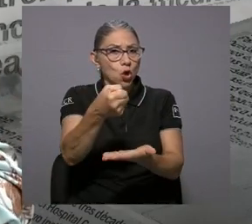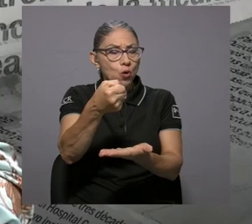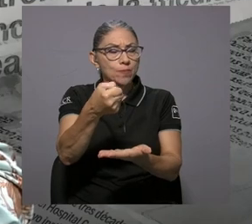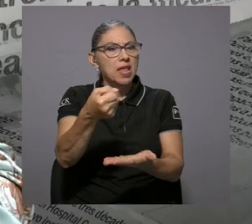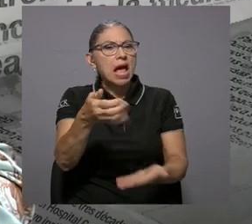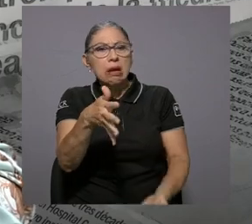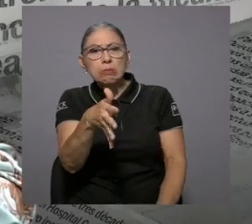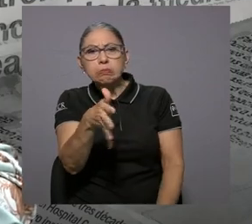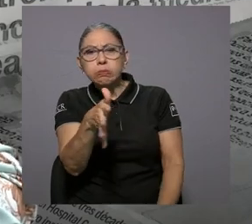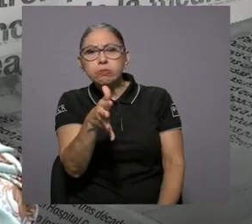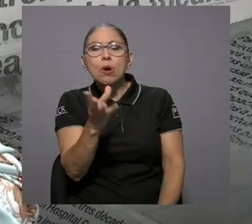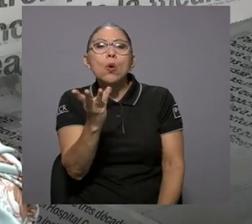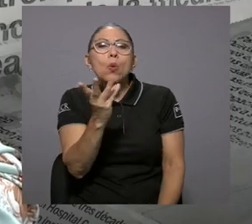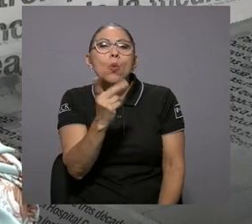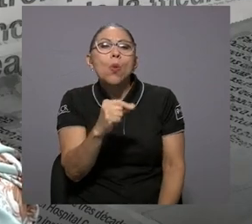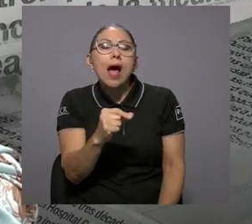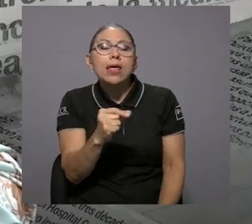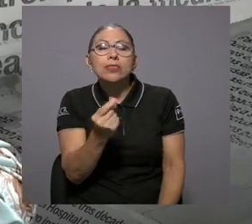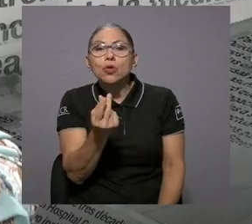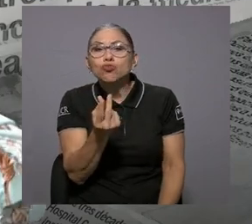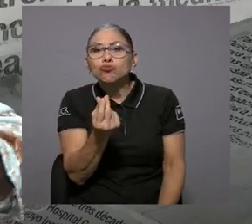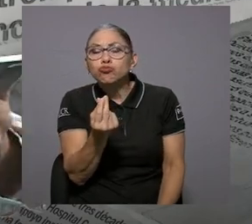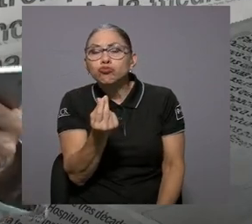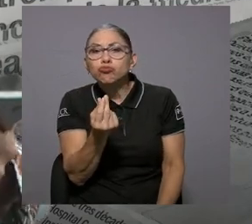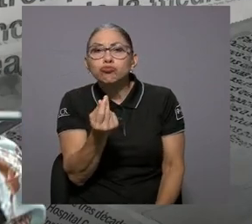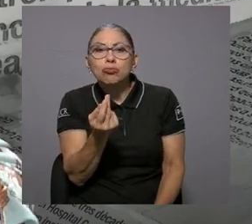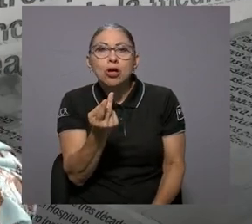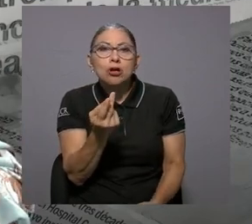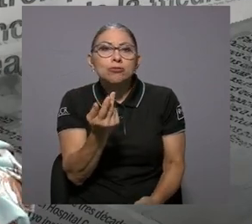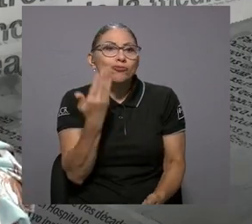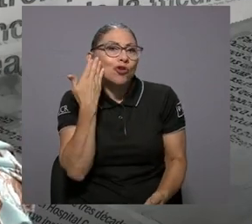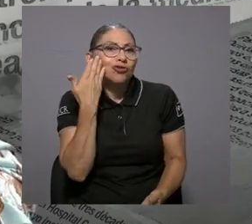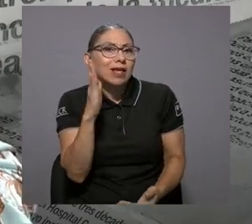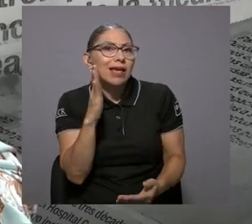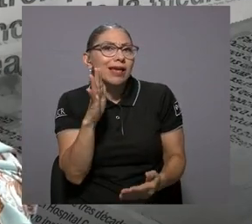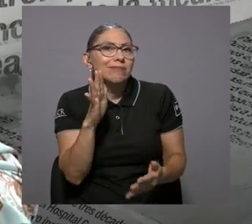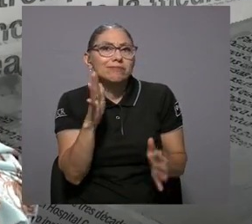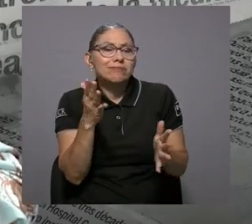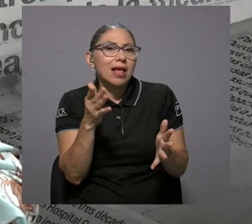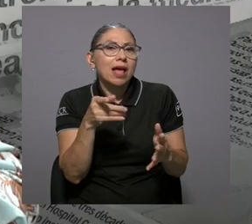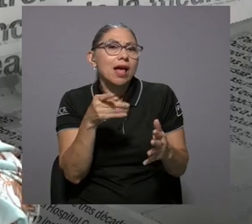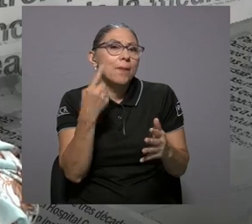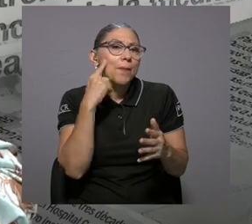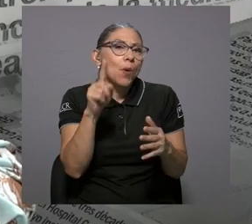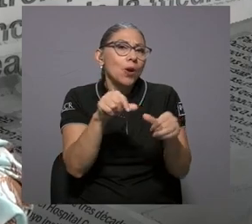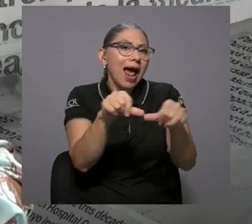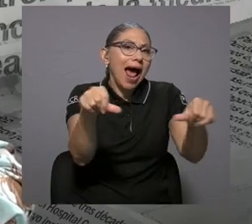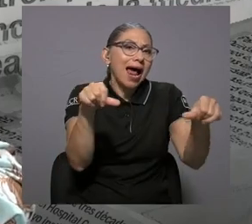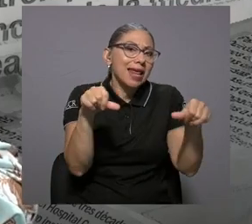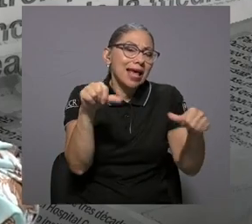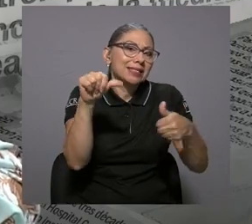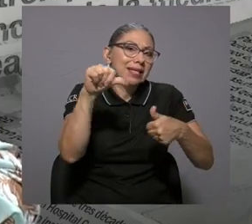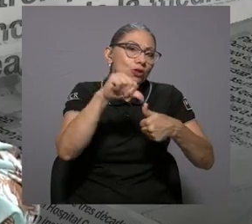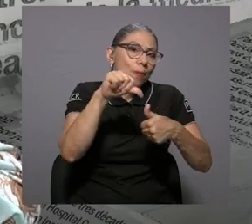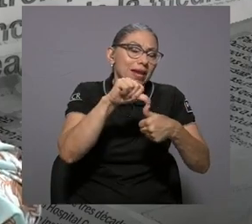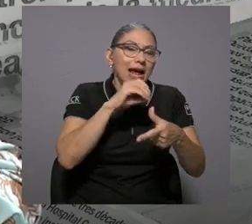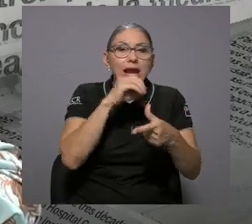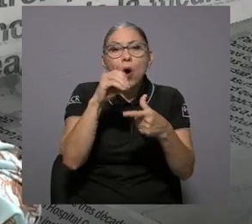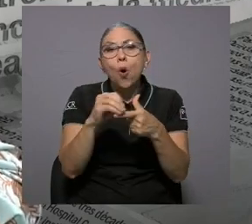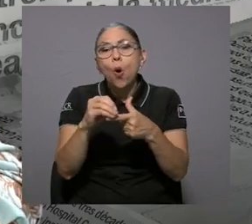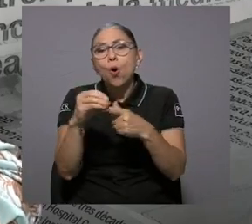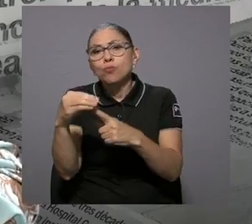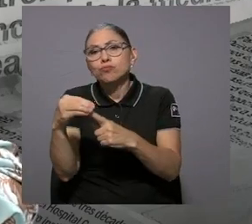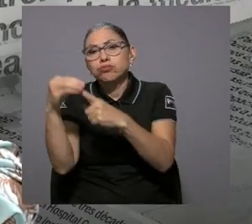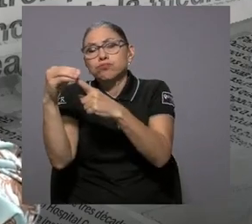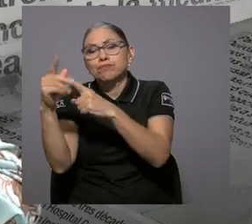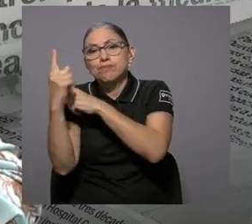¿Aproximadamente cuánto están invirtiendo en, no sé si lo toman por área centroamericana o el país específicamente, para